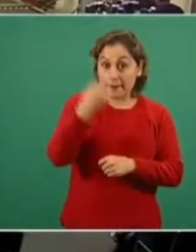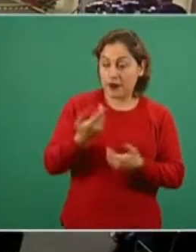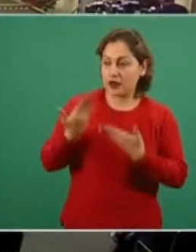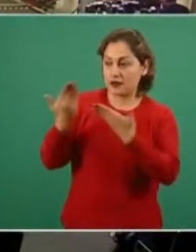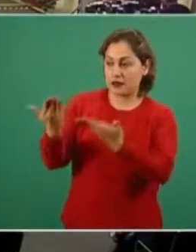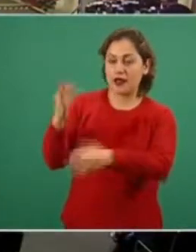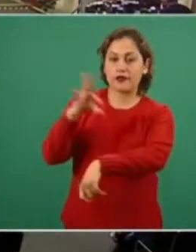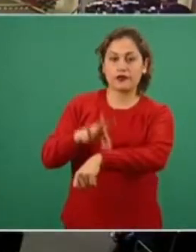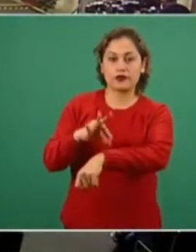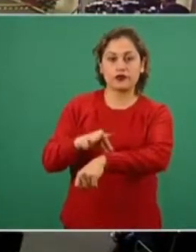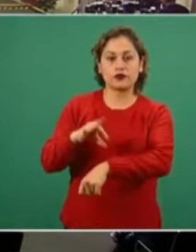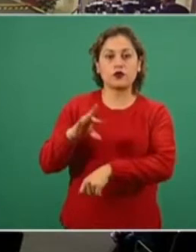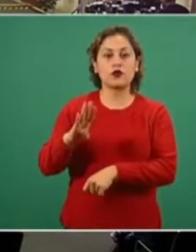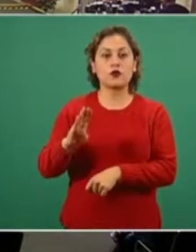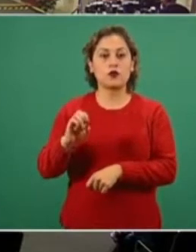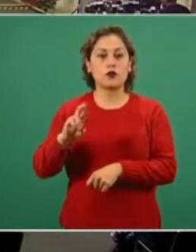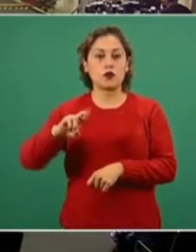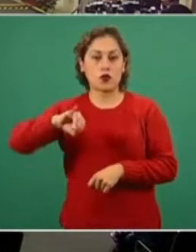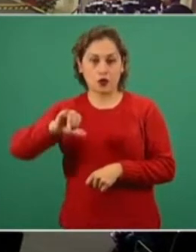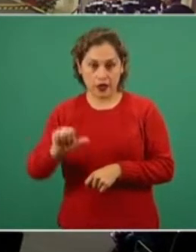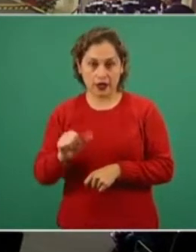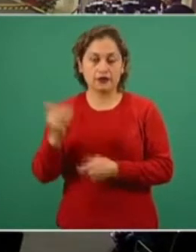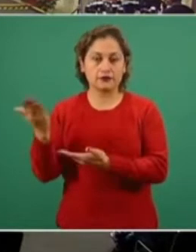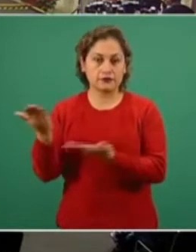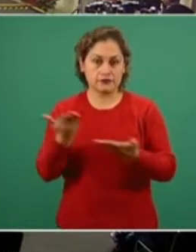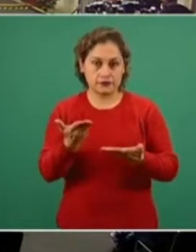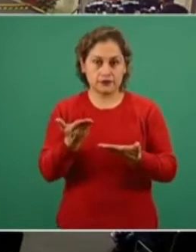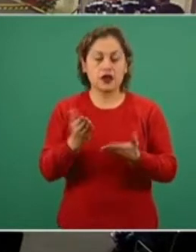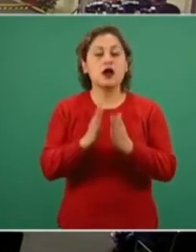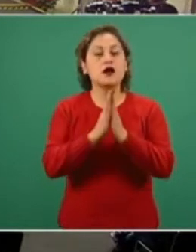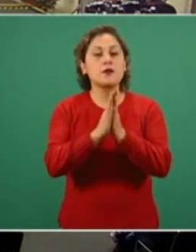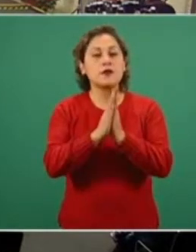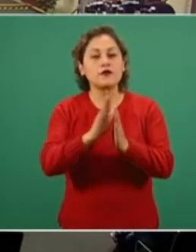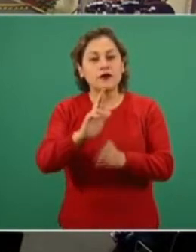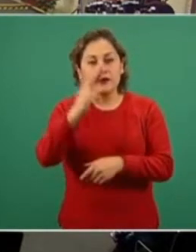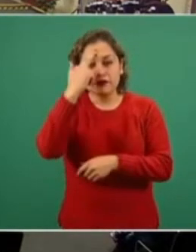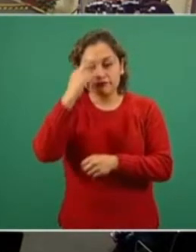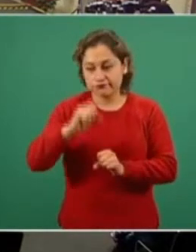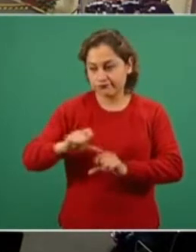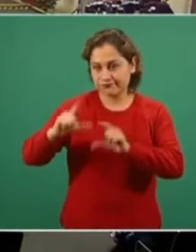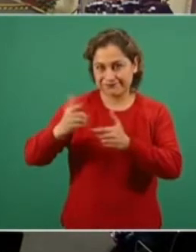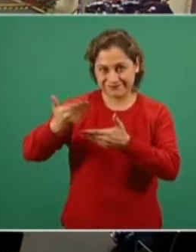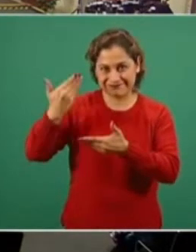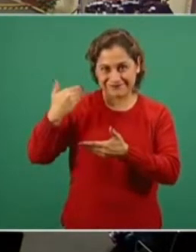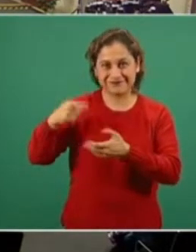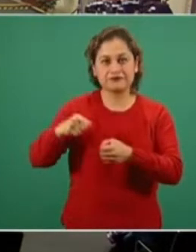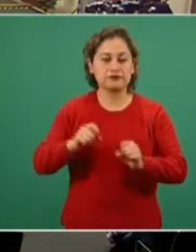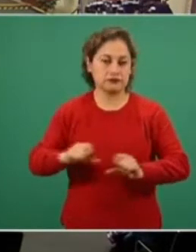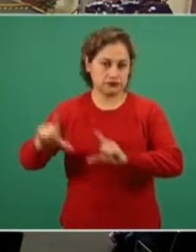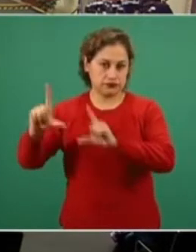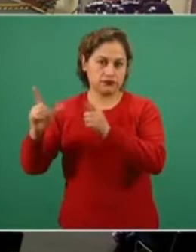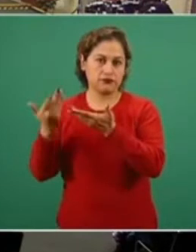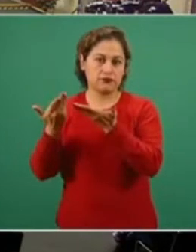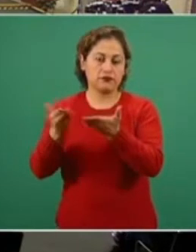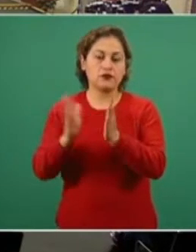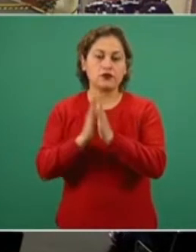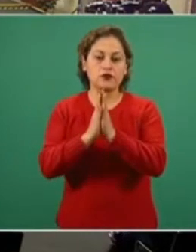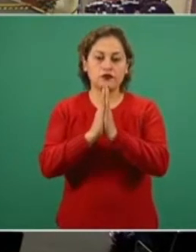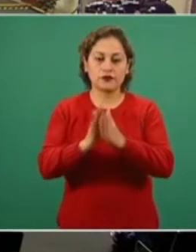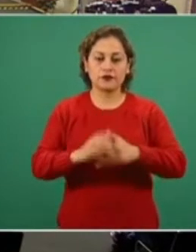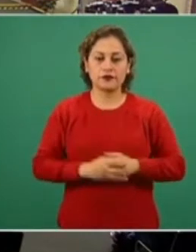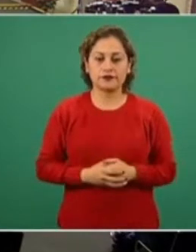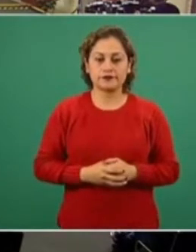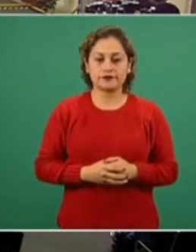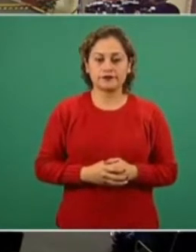al doctor Víctor Hugo Borja, si me pasas la que me había saltado, y perdón por